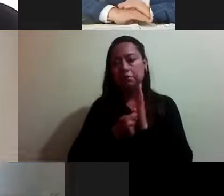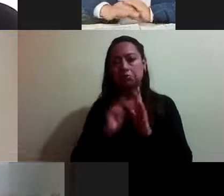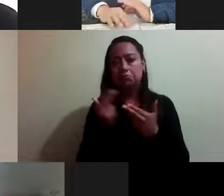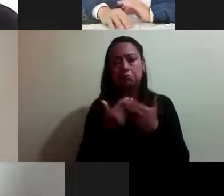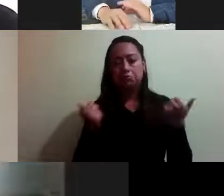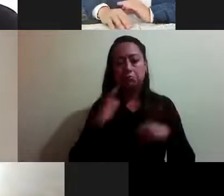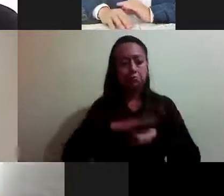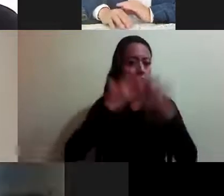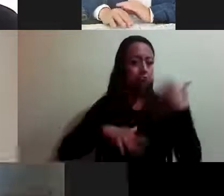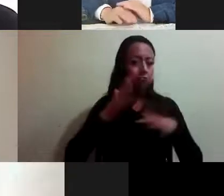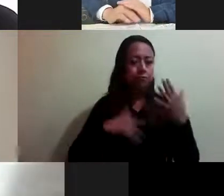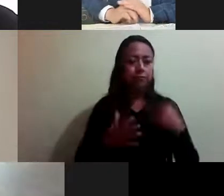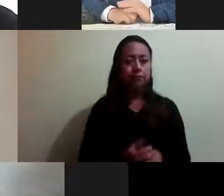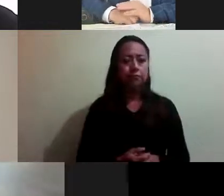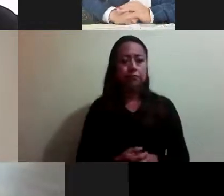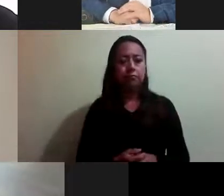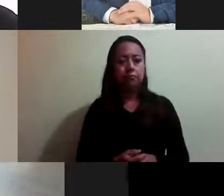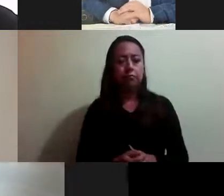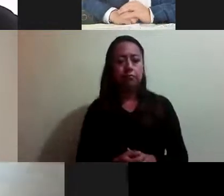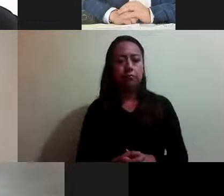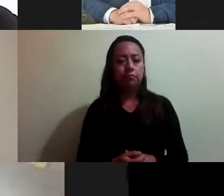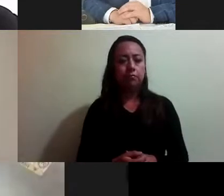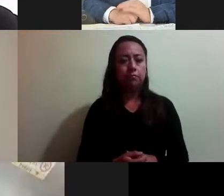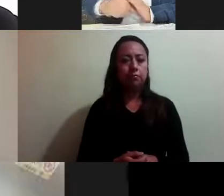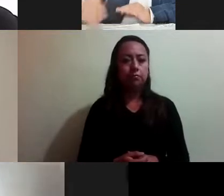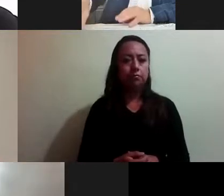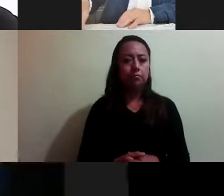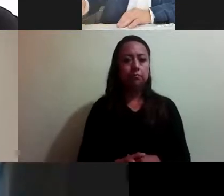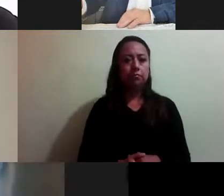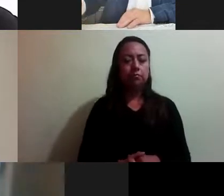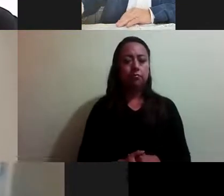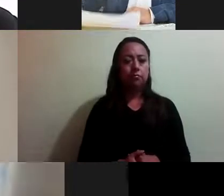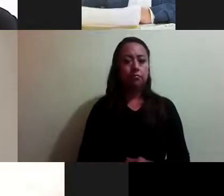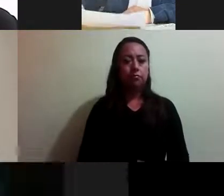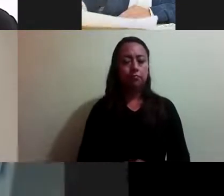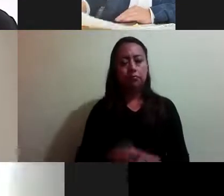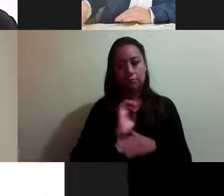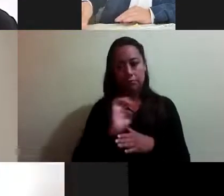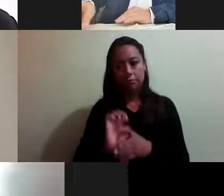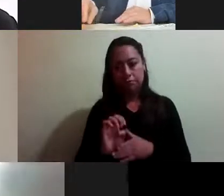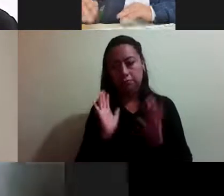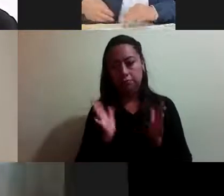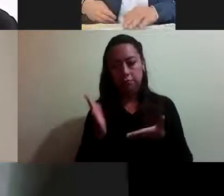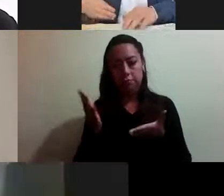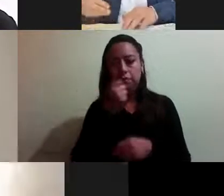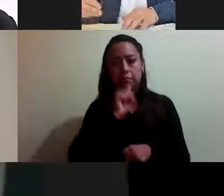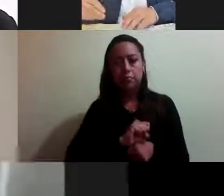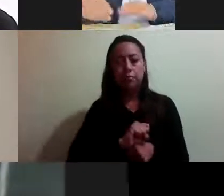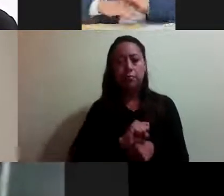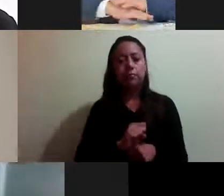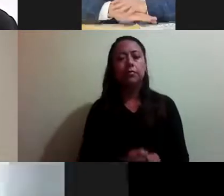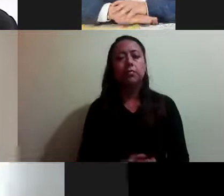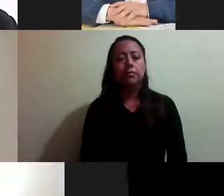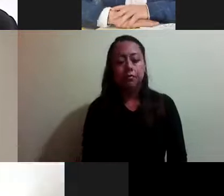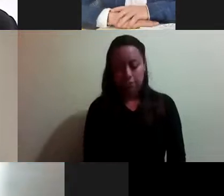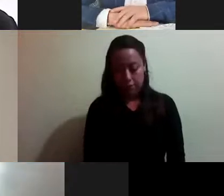diputado presidente. Entonces sería usted en el uso de la palabra, si lo considera. Muchísimas gracias, secretario.